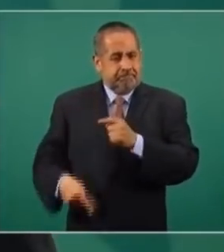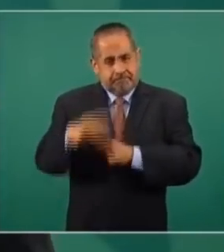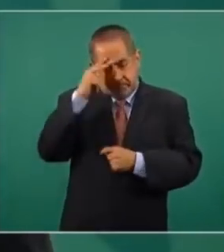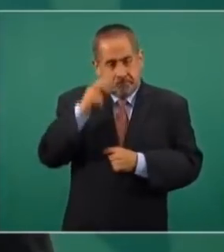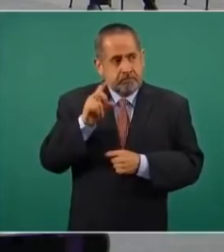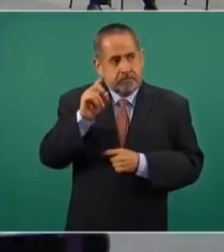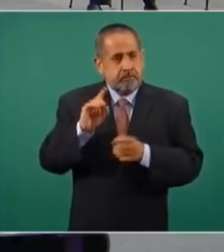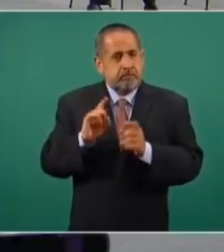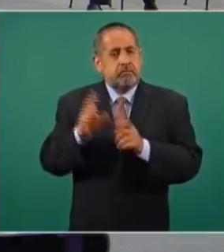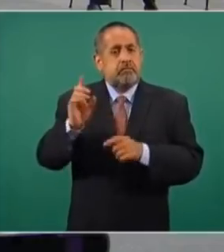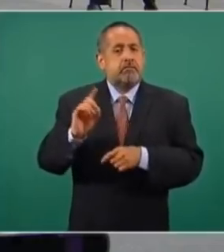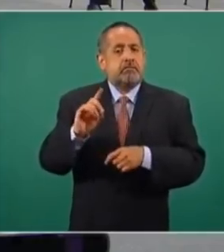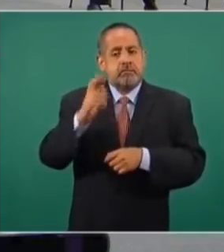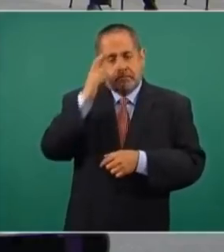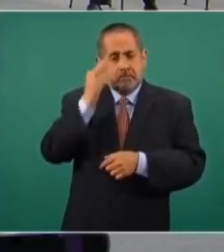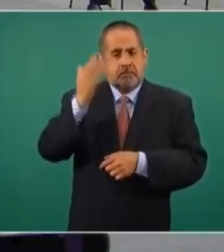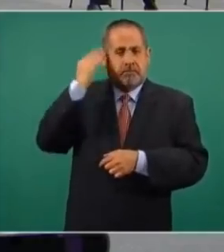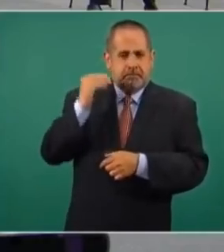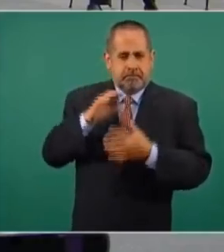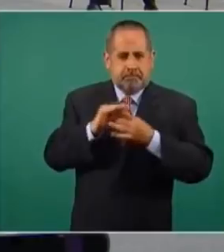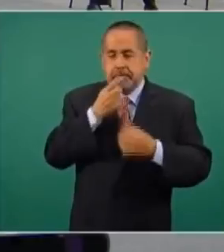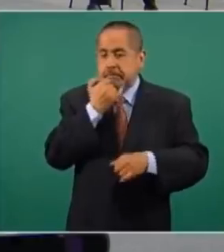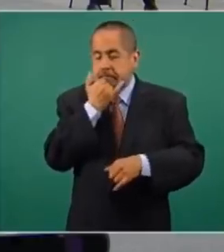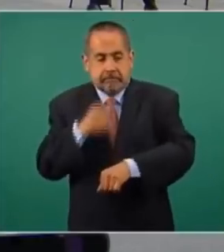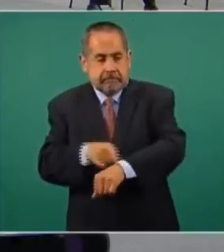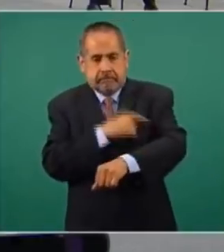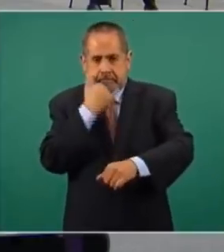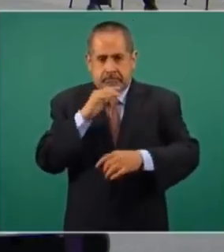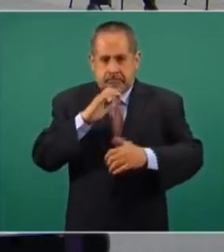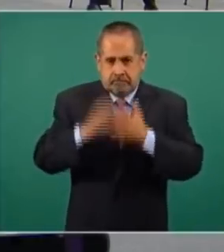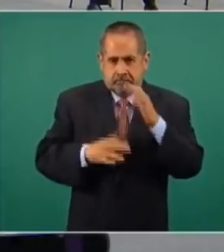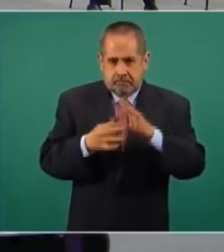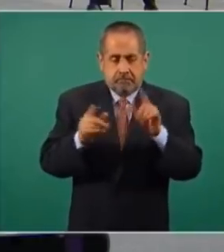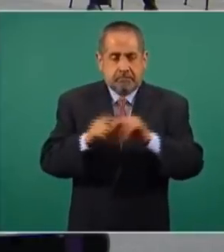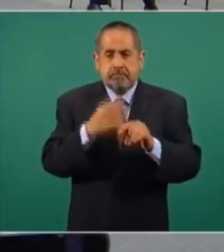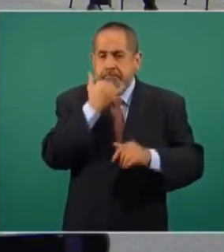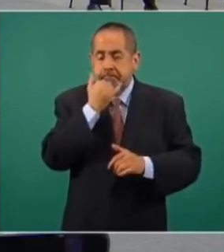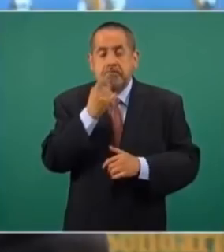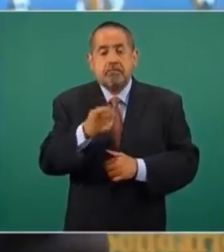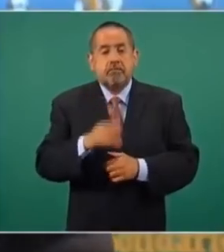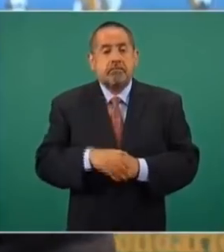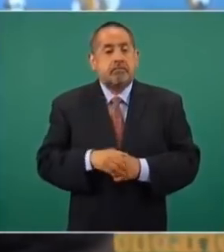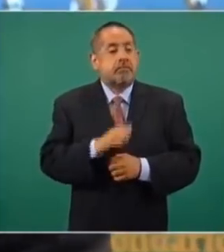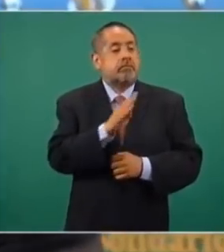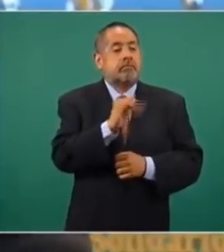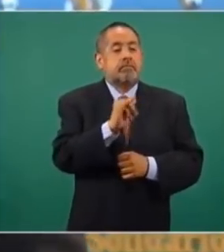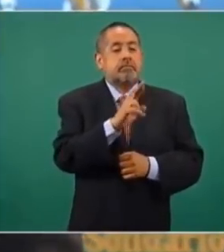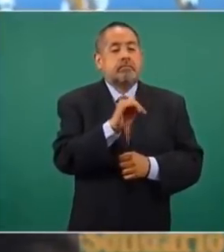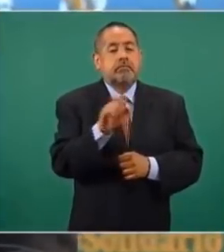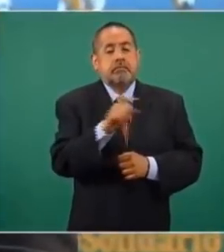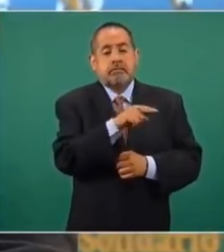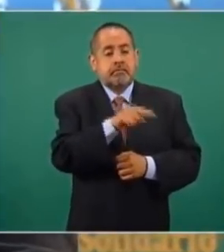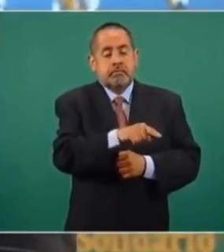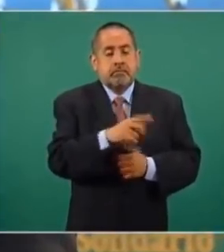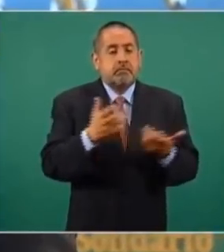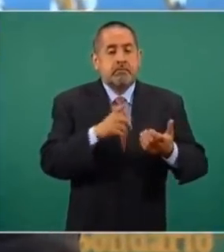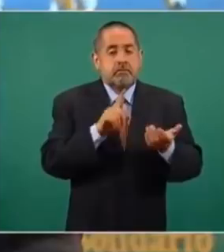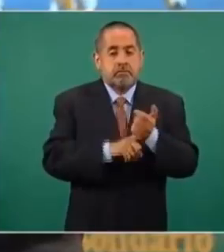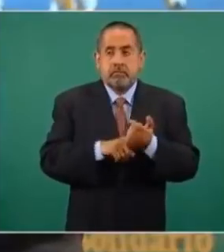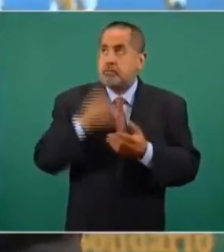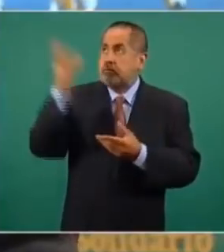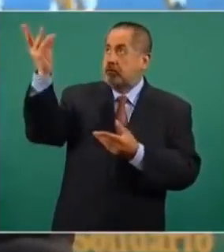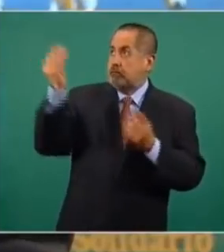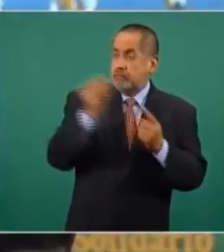en una ocasión anterior, y perdón que me esté extendiendo, ya voy a concluir. Birmex lo hicieron un